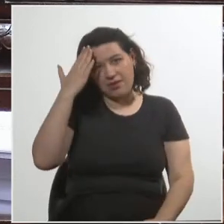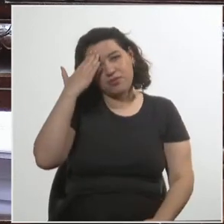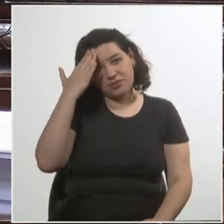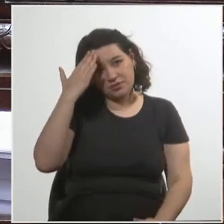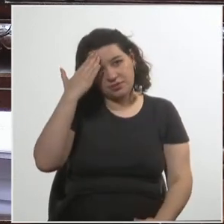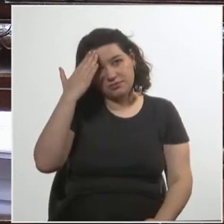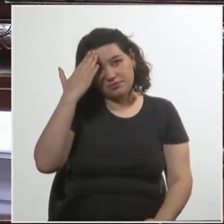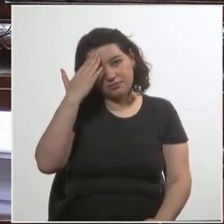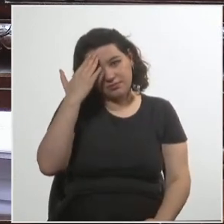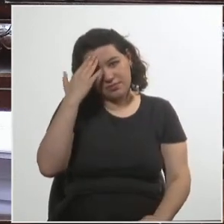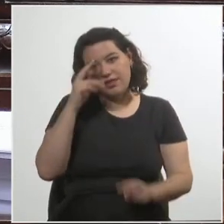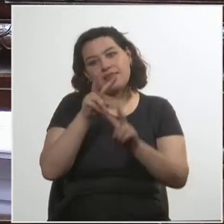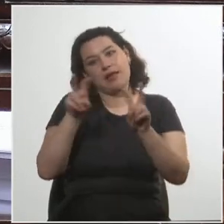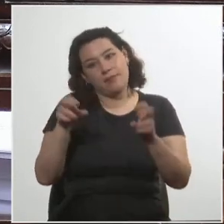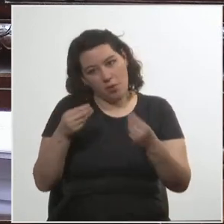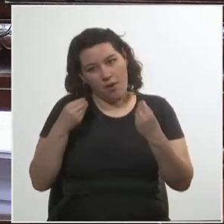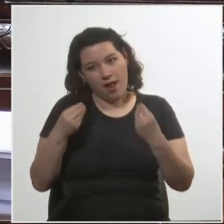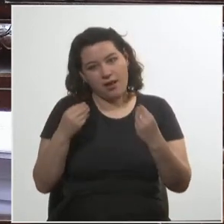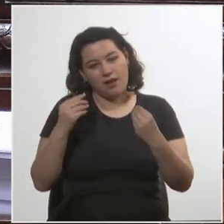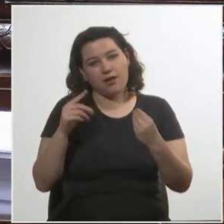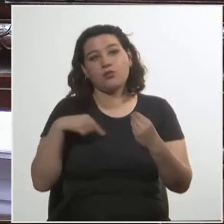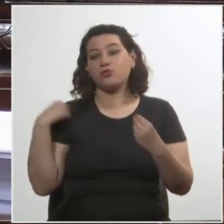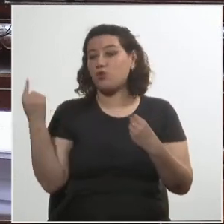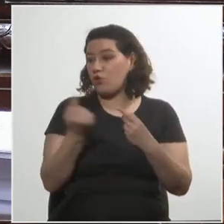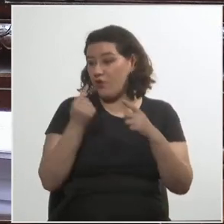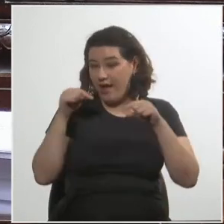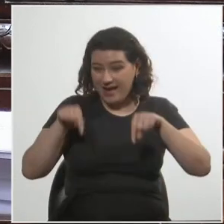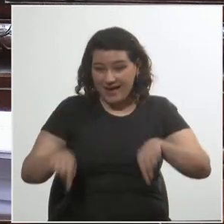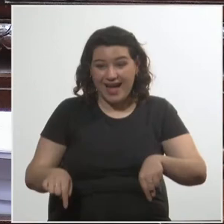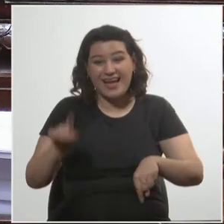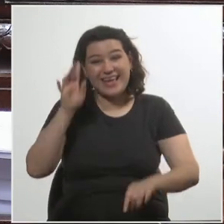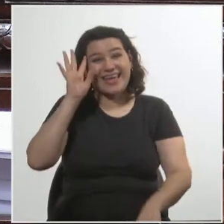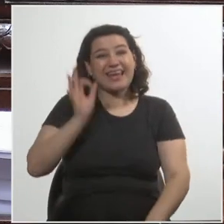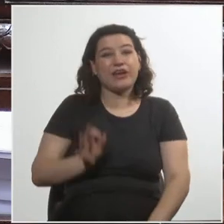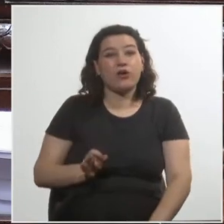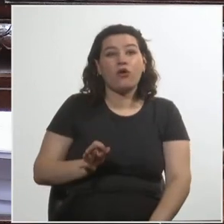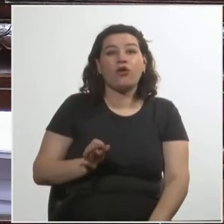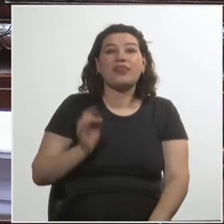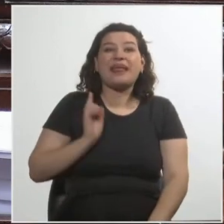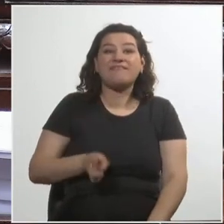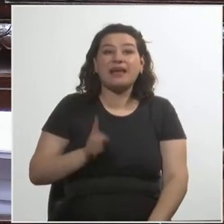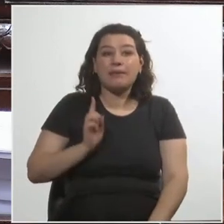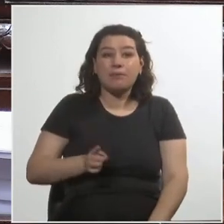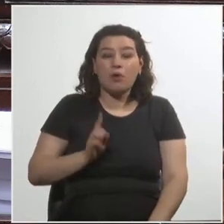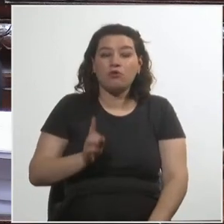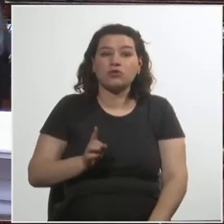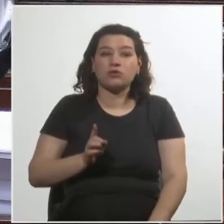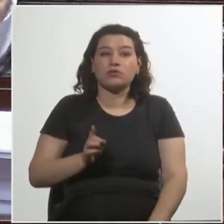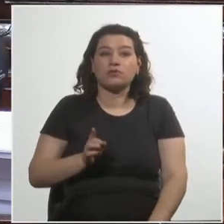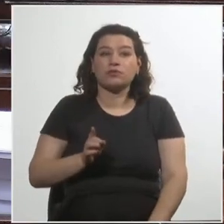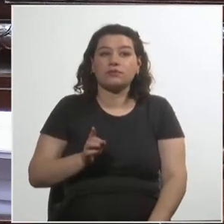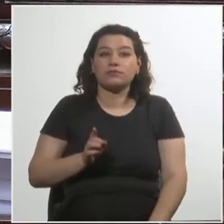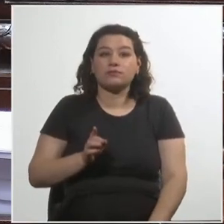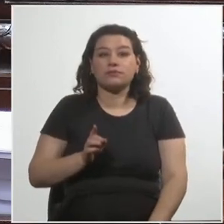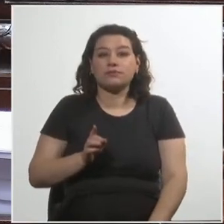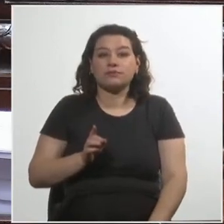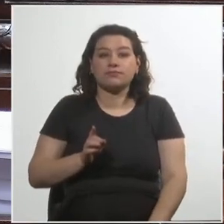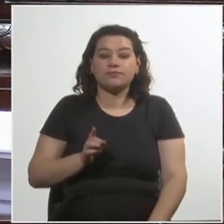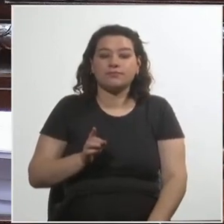de qué estamos hablando todos quienes estamos así yo creo que deberíamos de compartir ir